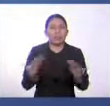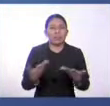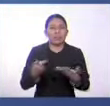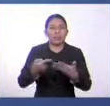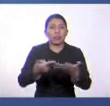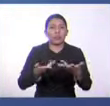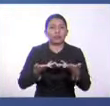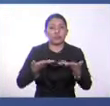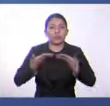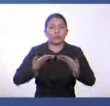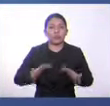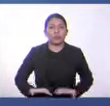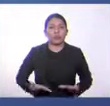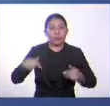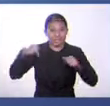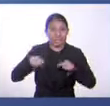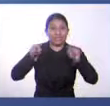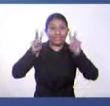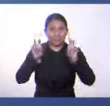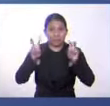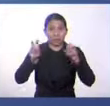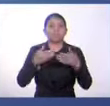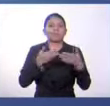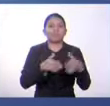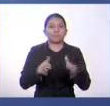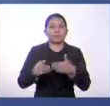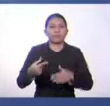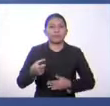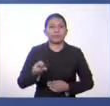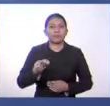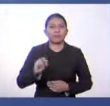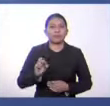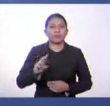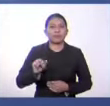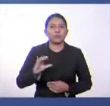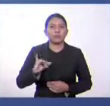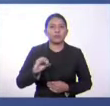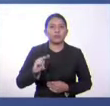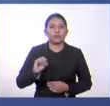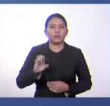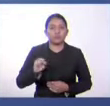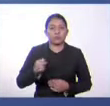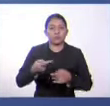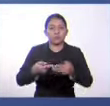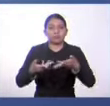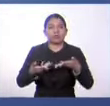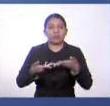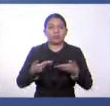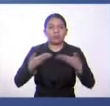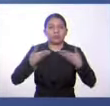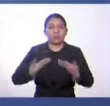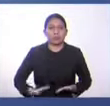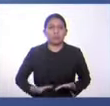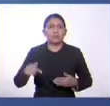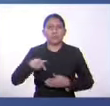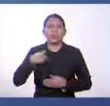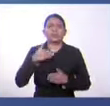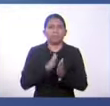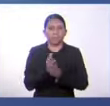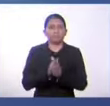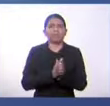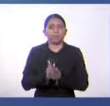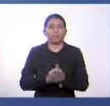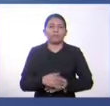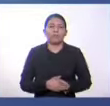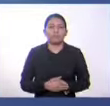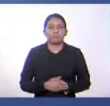día, precisamente, vamos a hablar de las diferentes generaciones de los derechos humanos. Acompáñenos porque tenemos un programa muy interesante para ustedes.